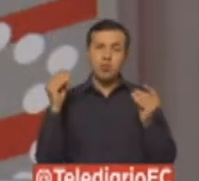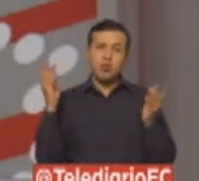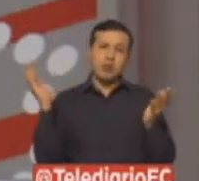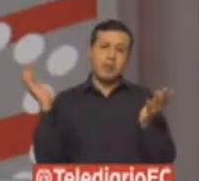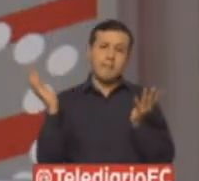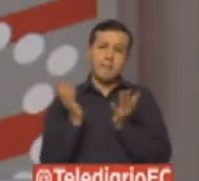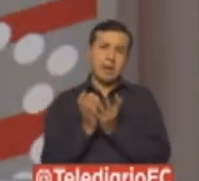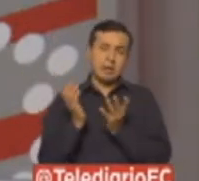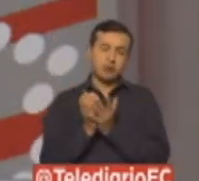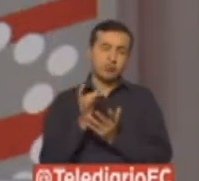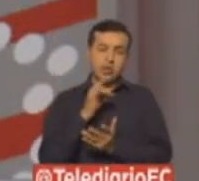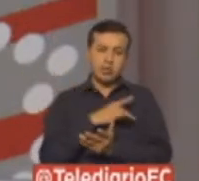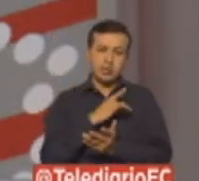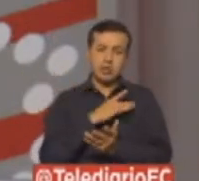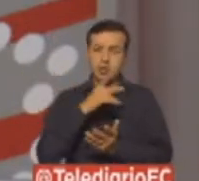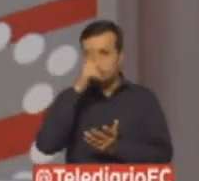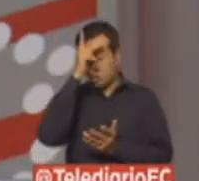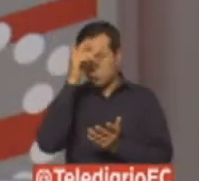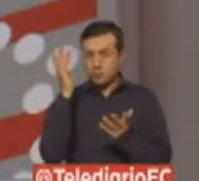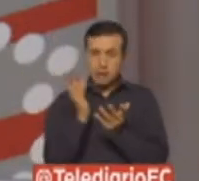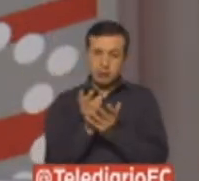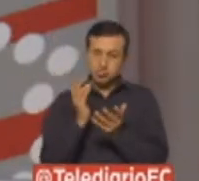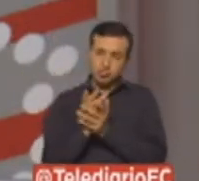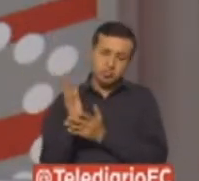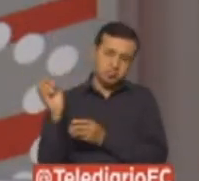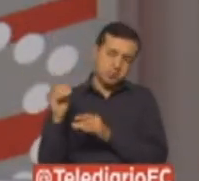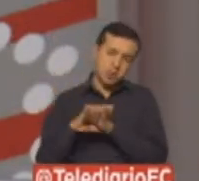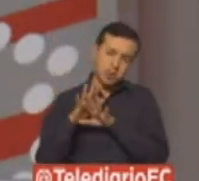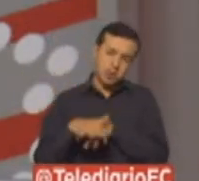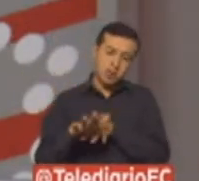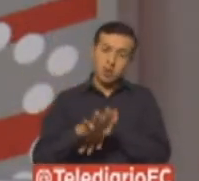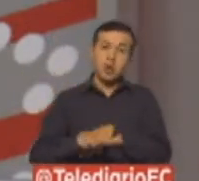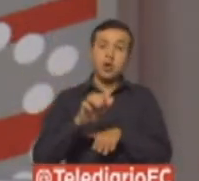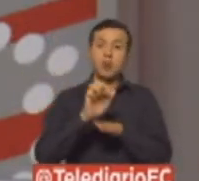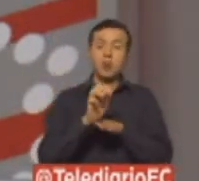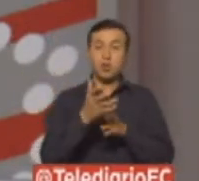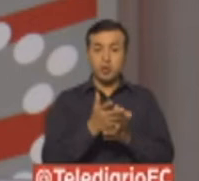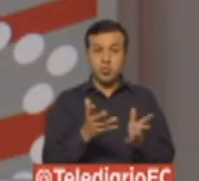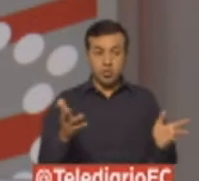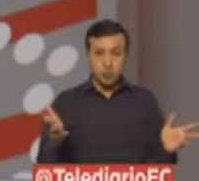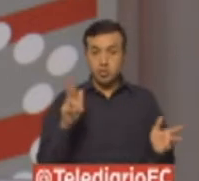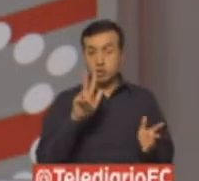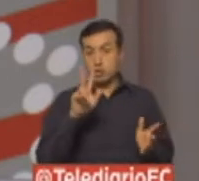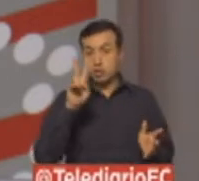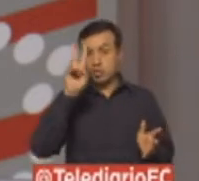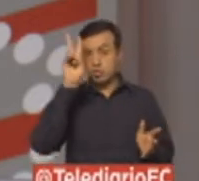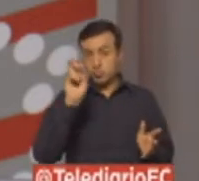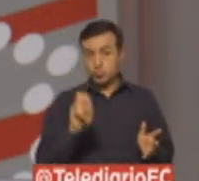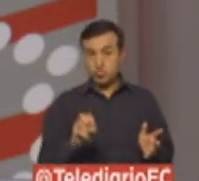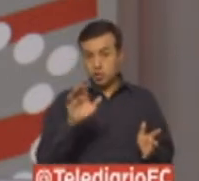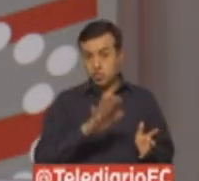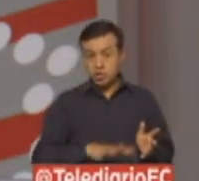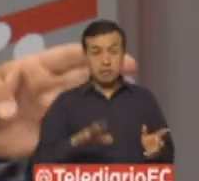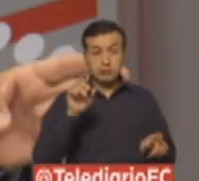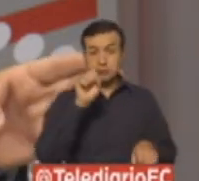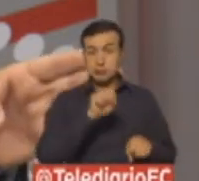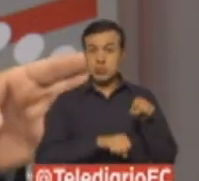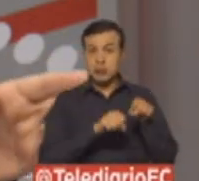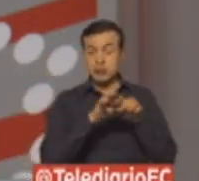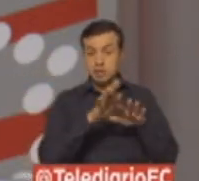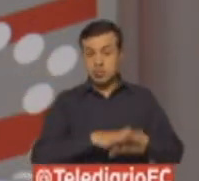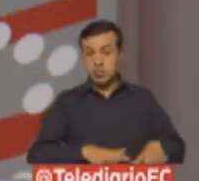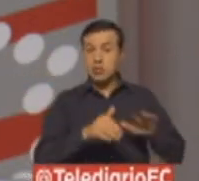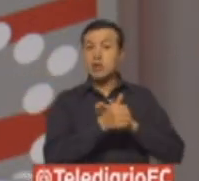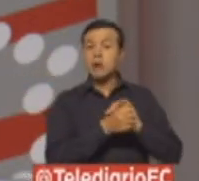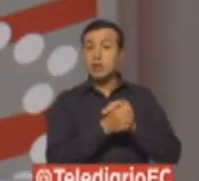pasa por chile que pasa por el perú pero pasa también por ecuador y ese tercio un 32 por ciento de lo que llega tiene una afectación directa en